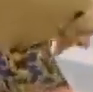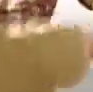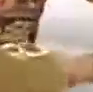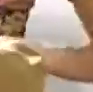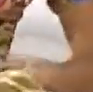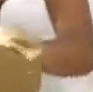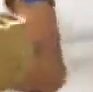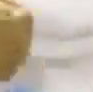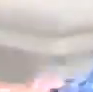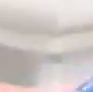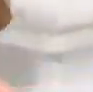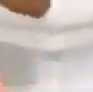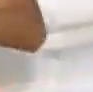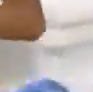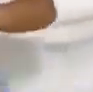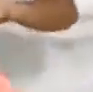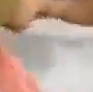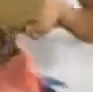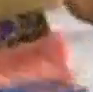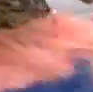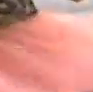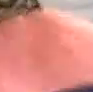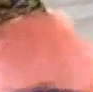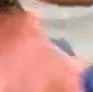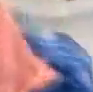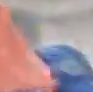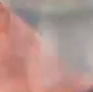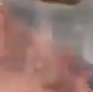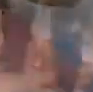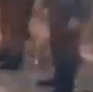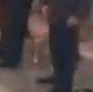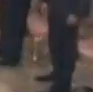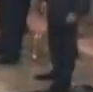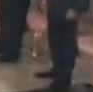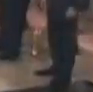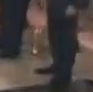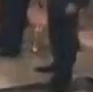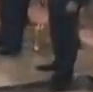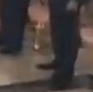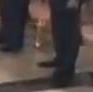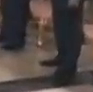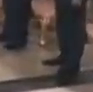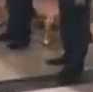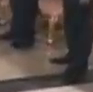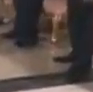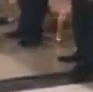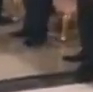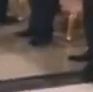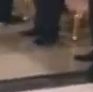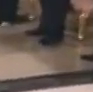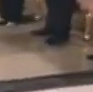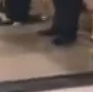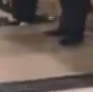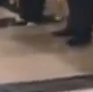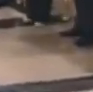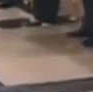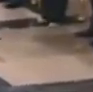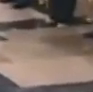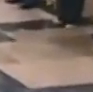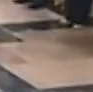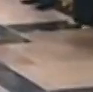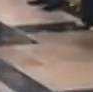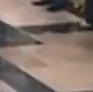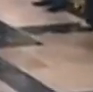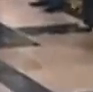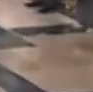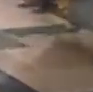independencia. Juan Germán Roscio fue también recordado por el jefe de Estado por sus ideas feministas y de luchas, como también